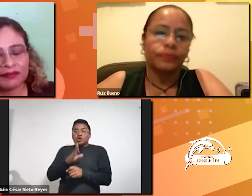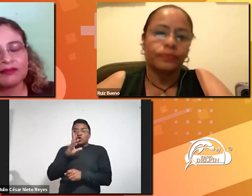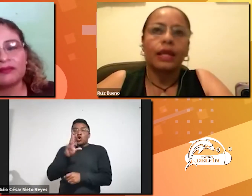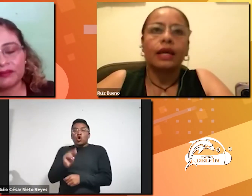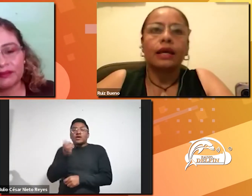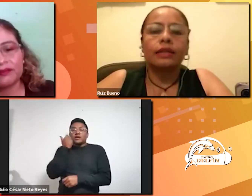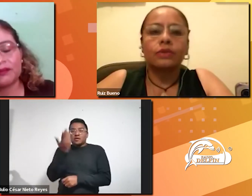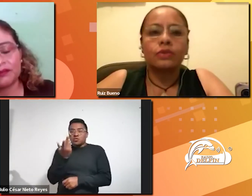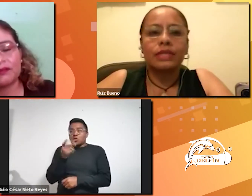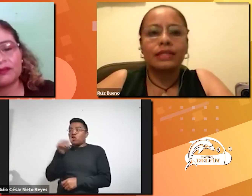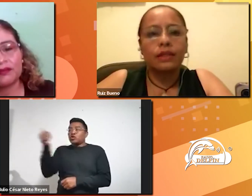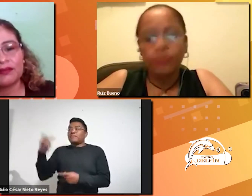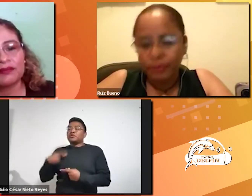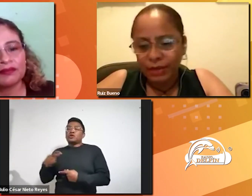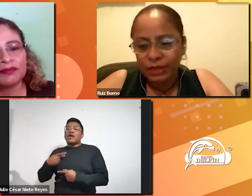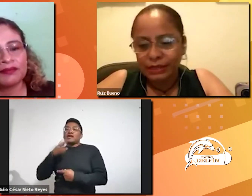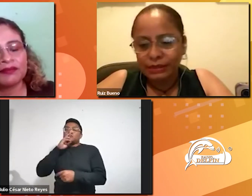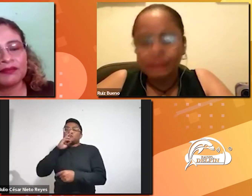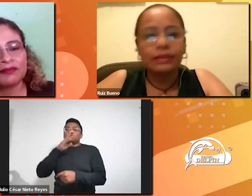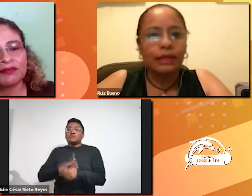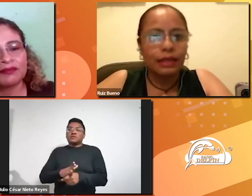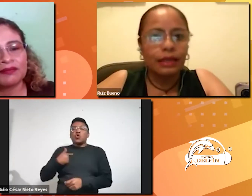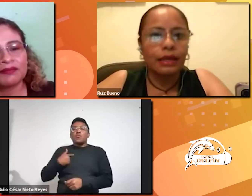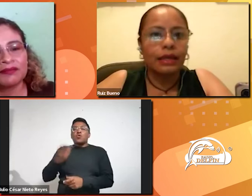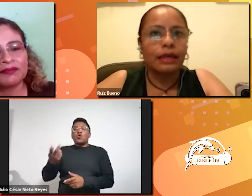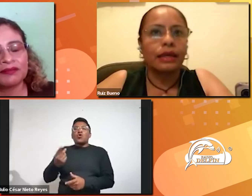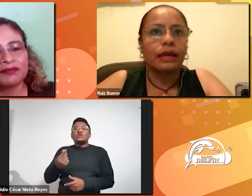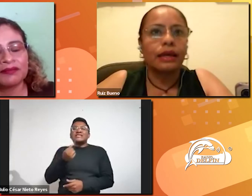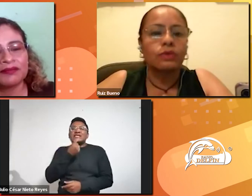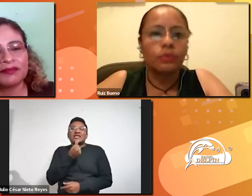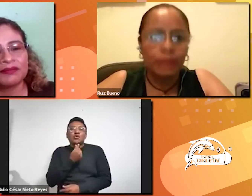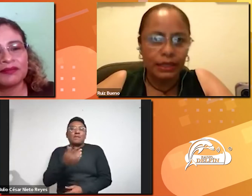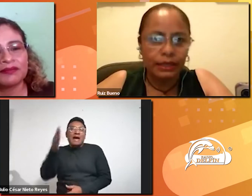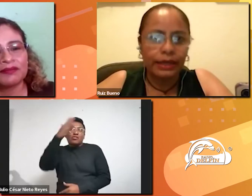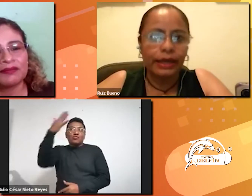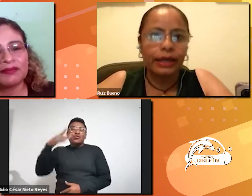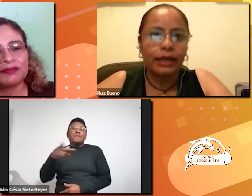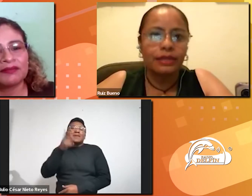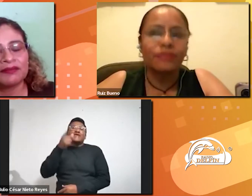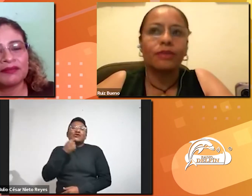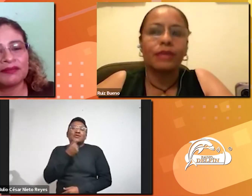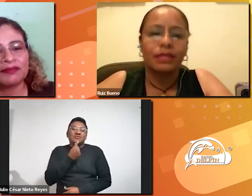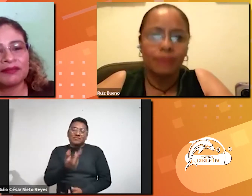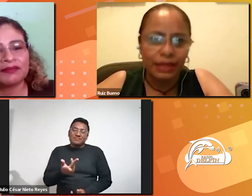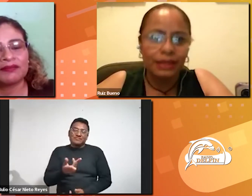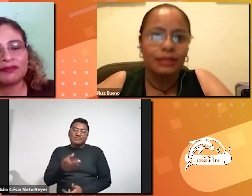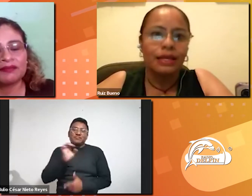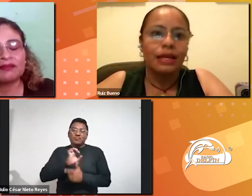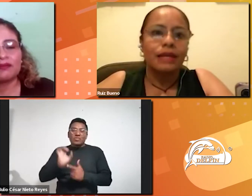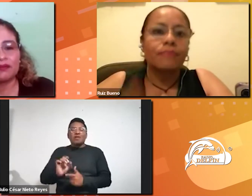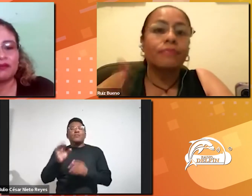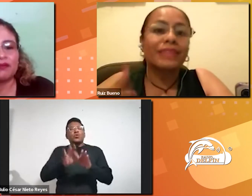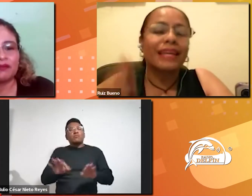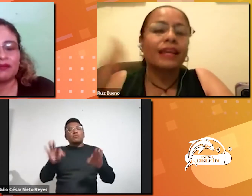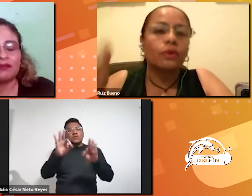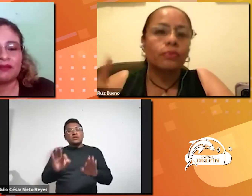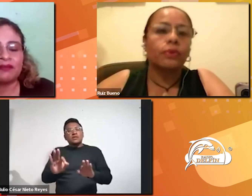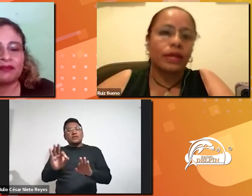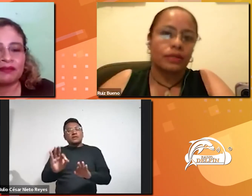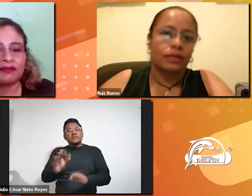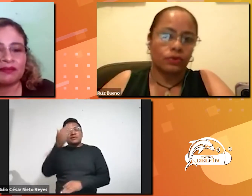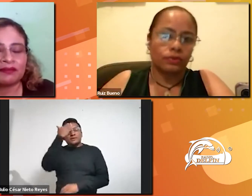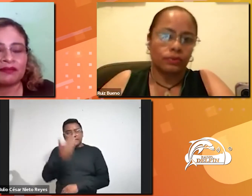¿no? Entonces, lo primero es sí asumir que las enfermedades mentales tienen